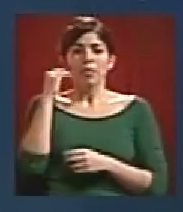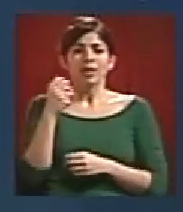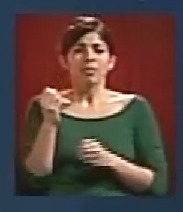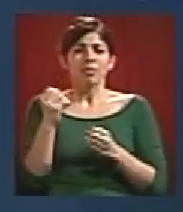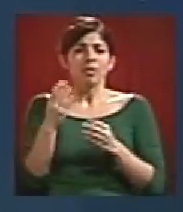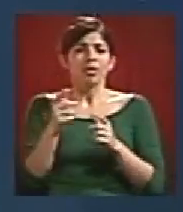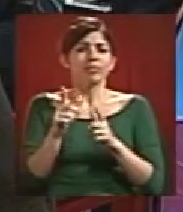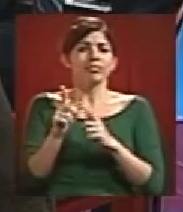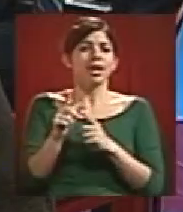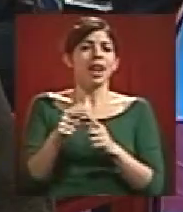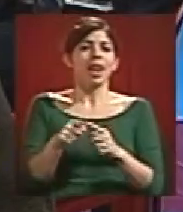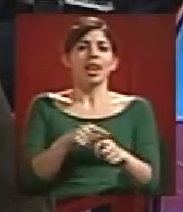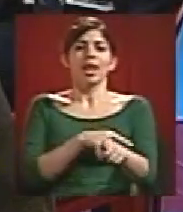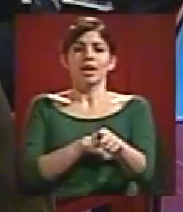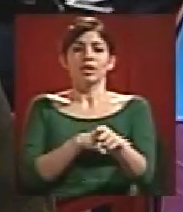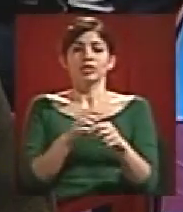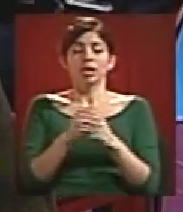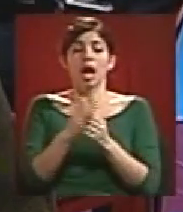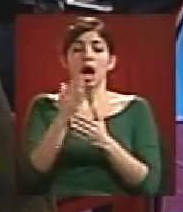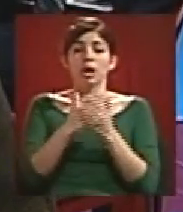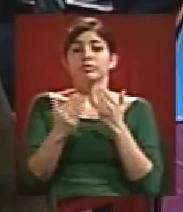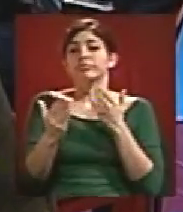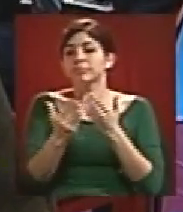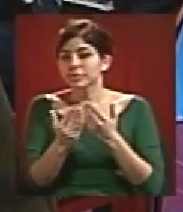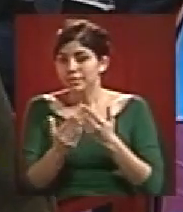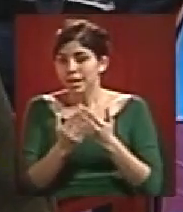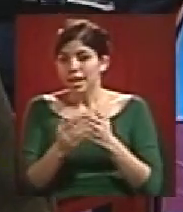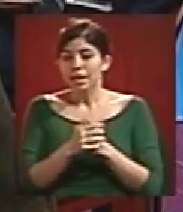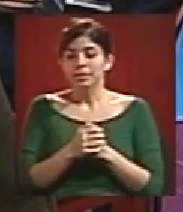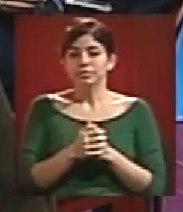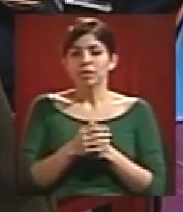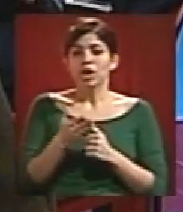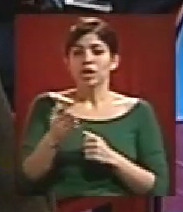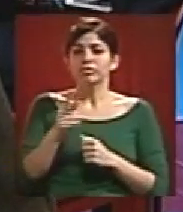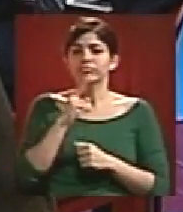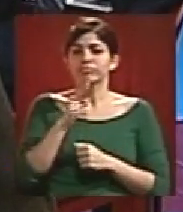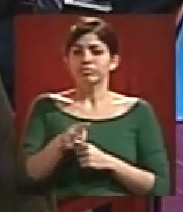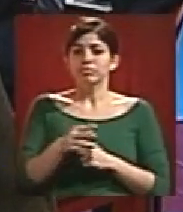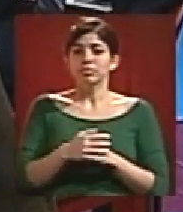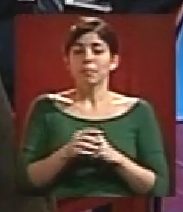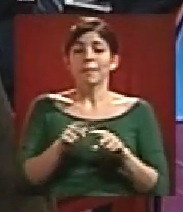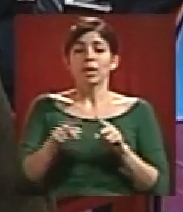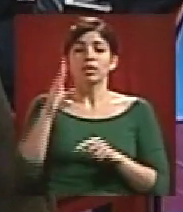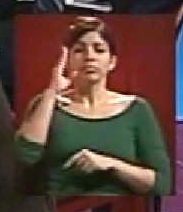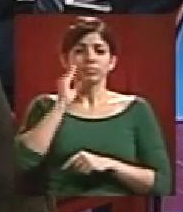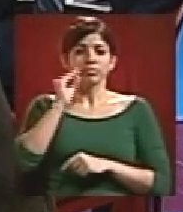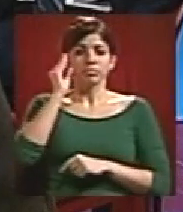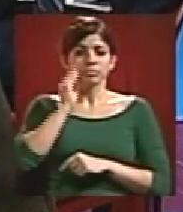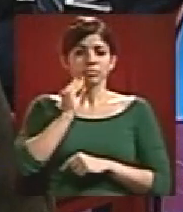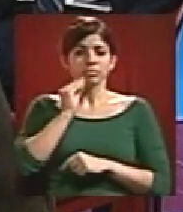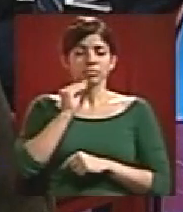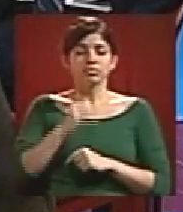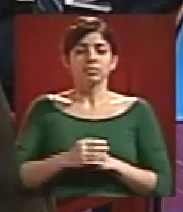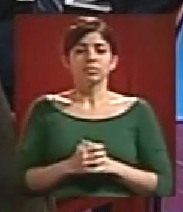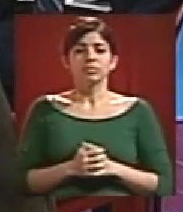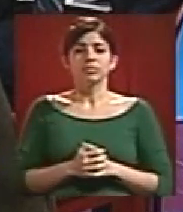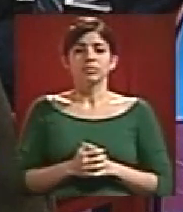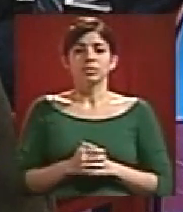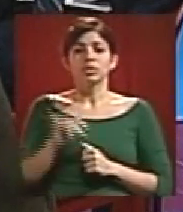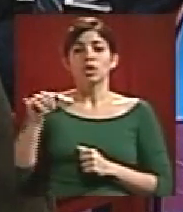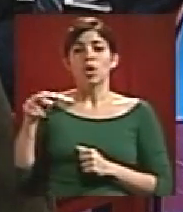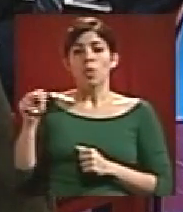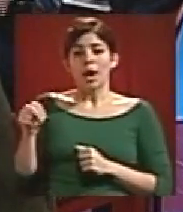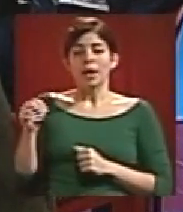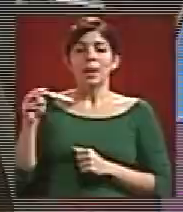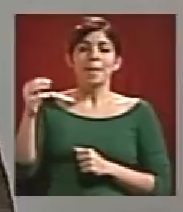poco lejos, aunque estamos muy cerca, las dos cosas son ciertas, pero los expertos son don Juan y